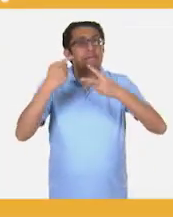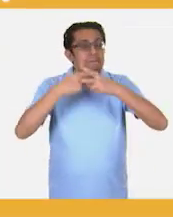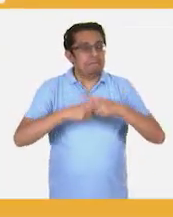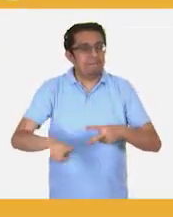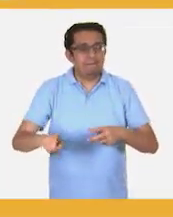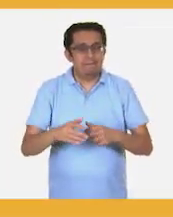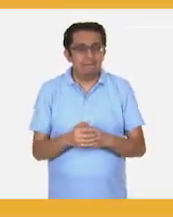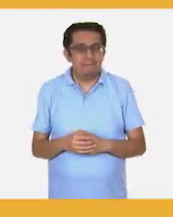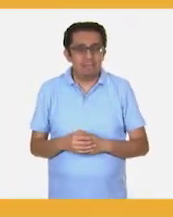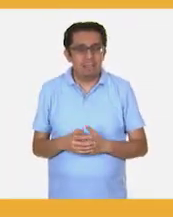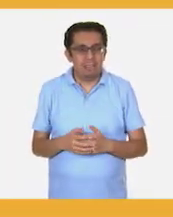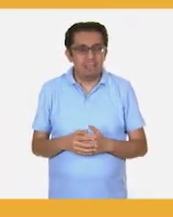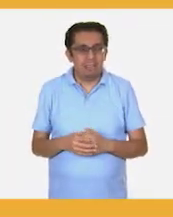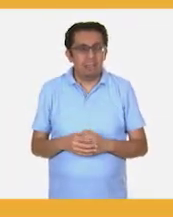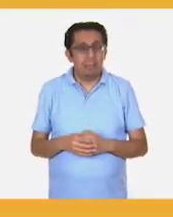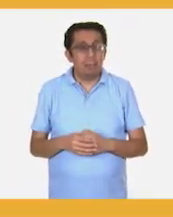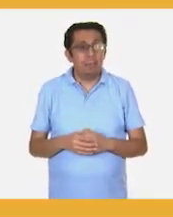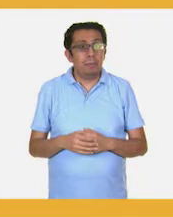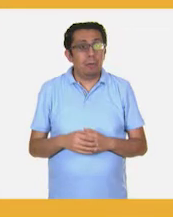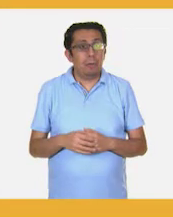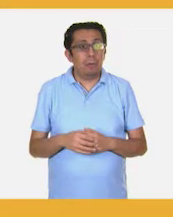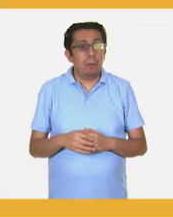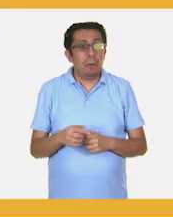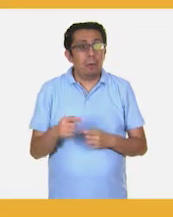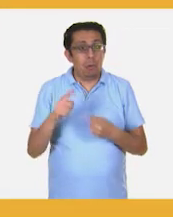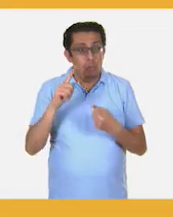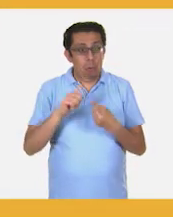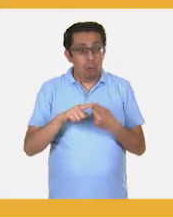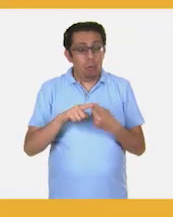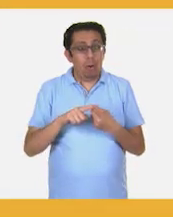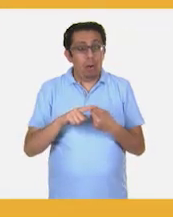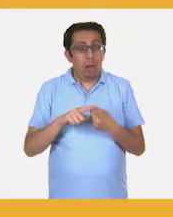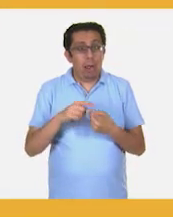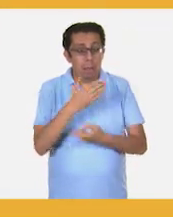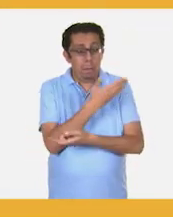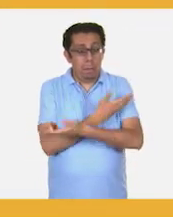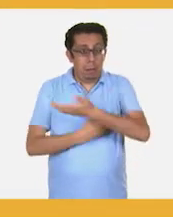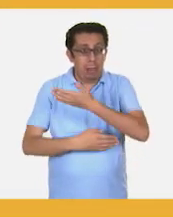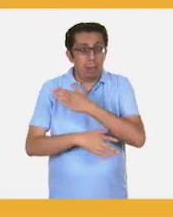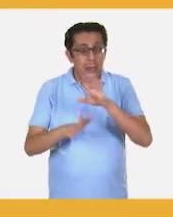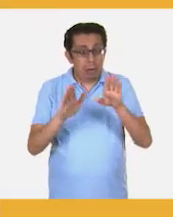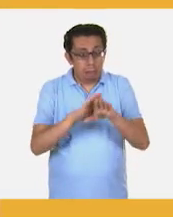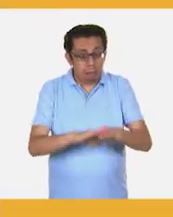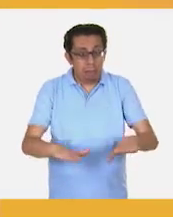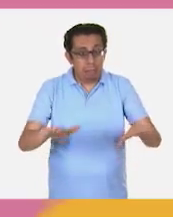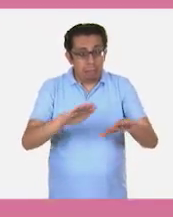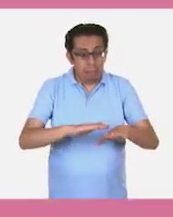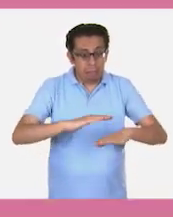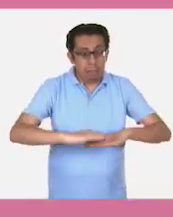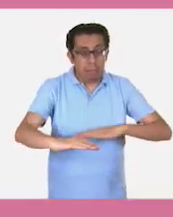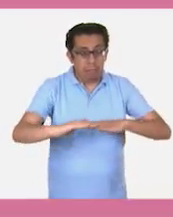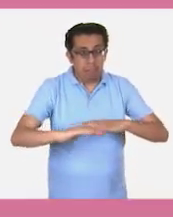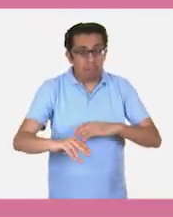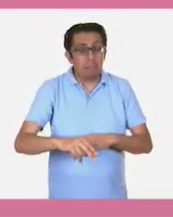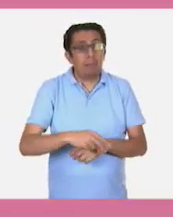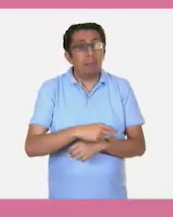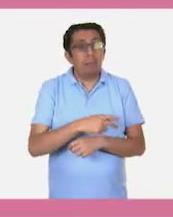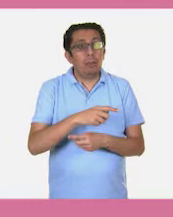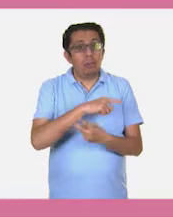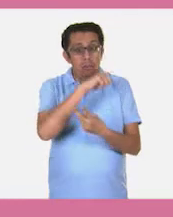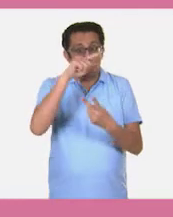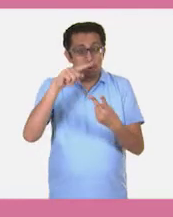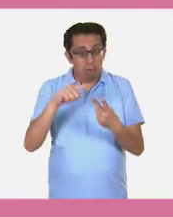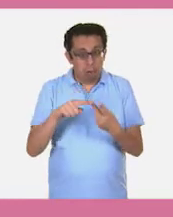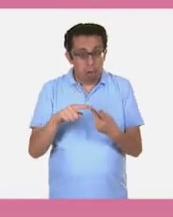¡Empecemos! 1. Estira la playera a lo largo y a lo ancho. 2. Marca con